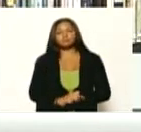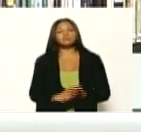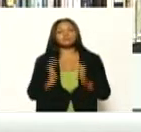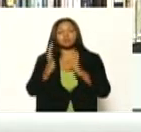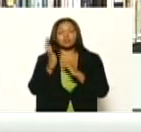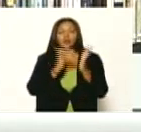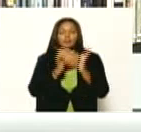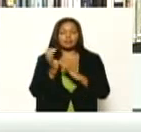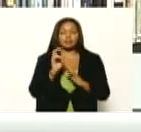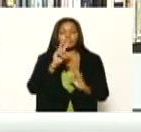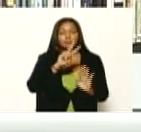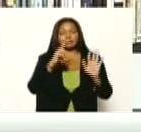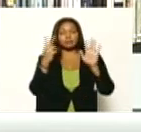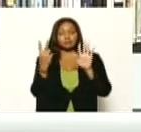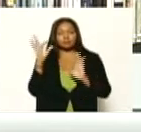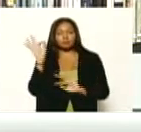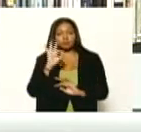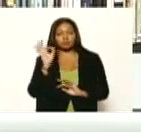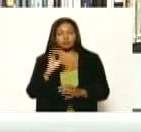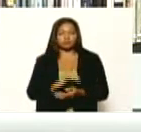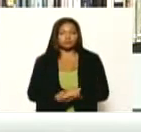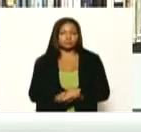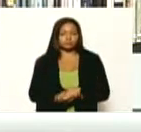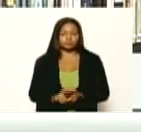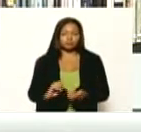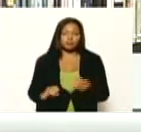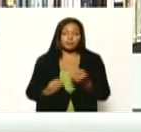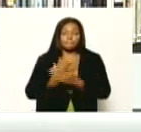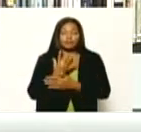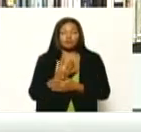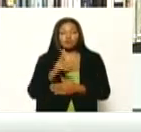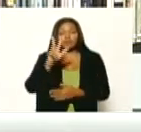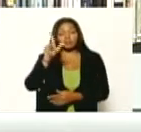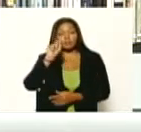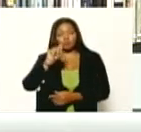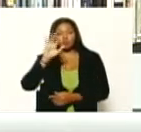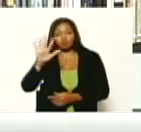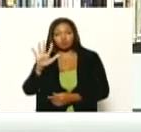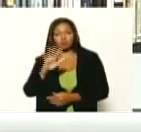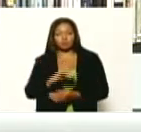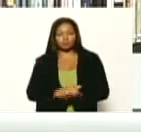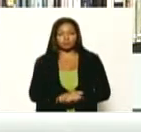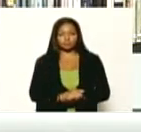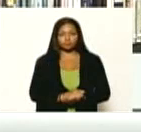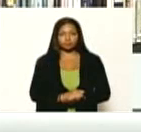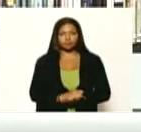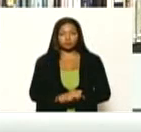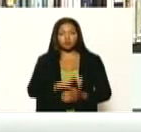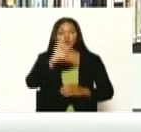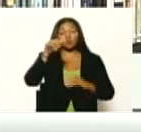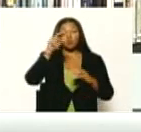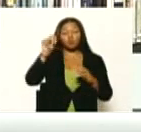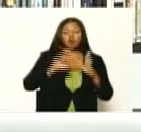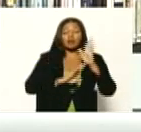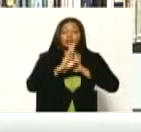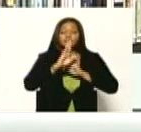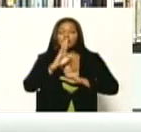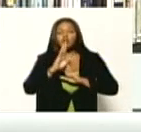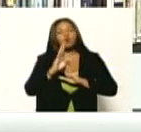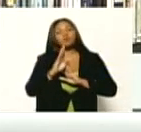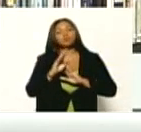del 27%, en mayo del 3.5%, en junio tuvimos un incremento